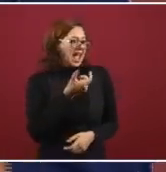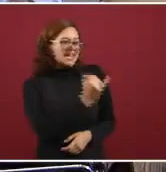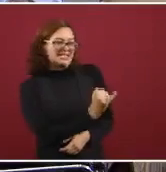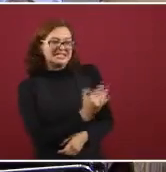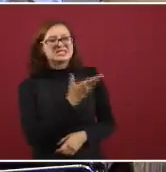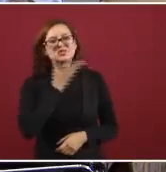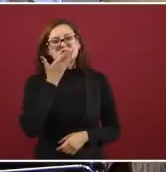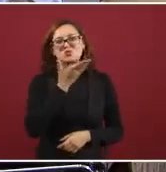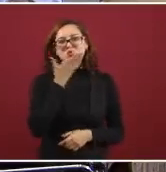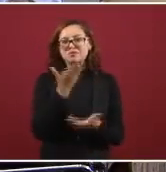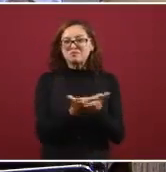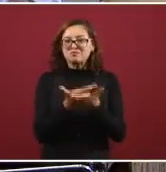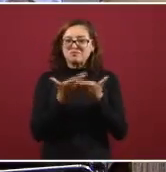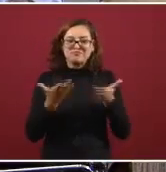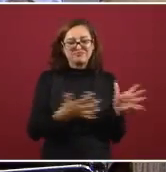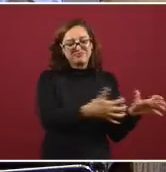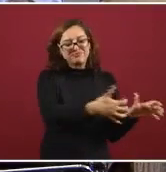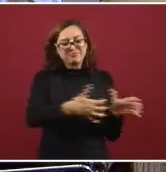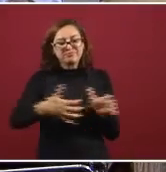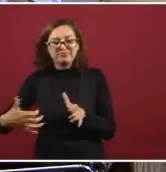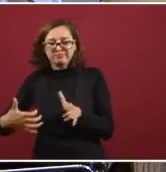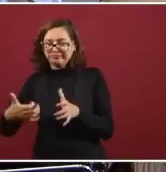molestos,